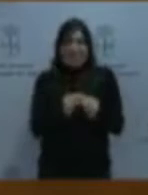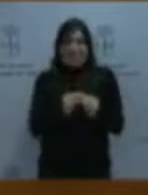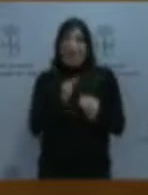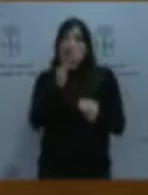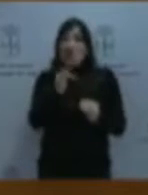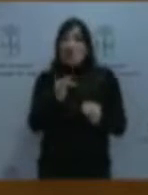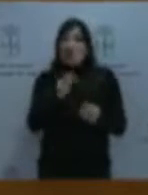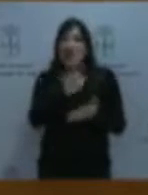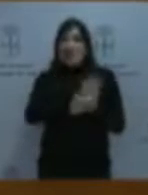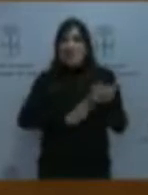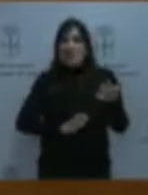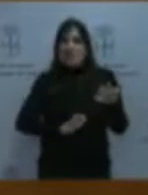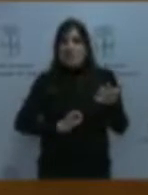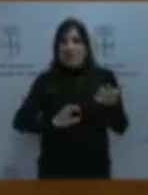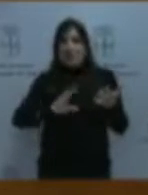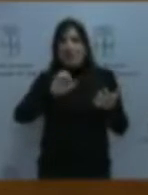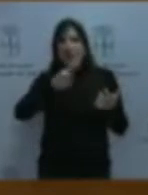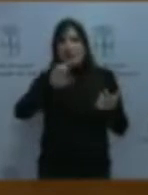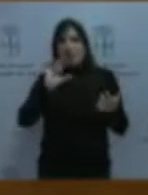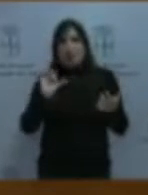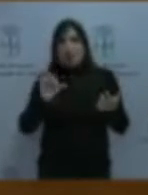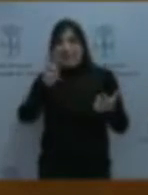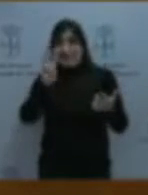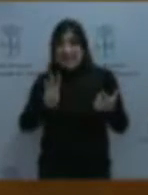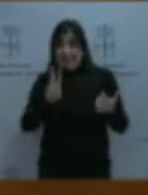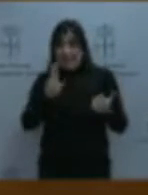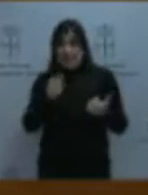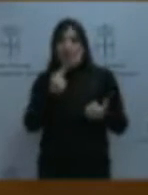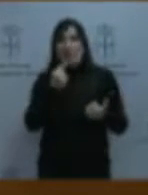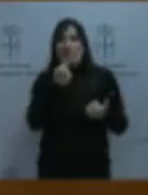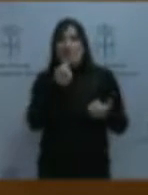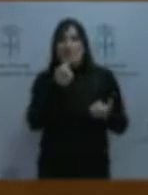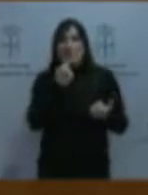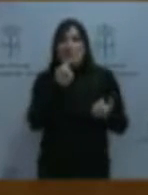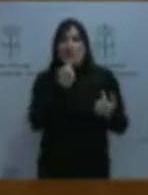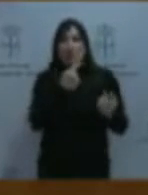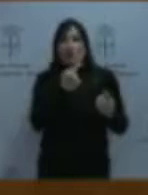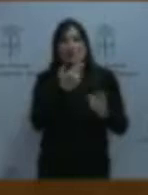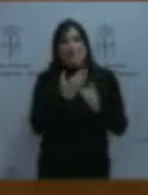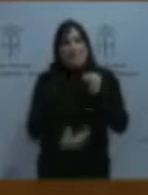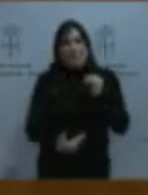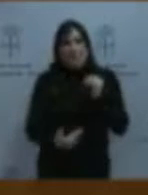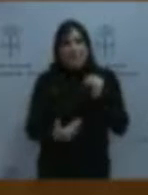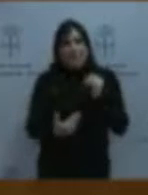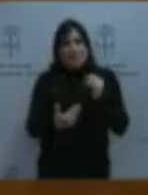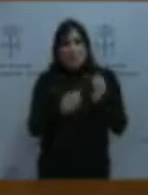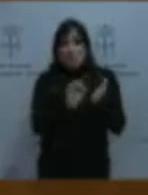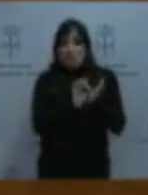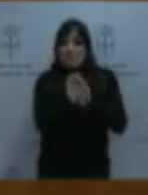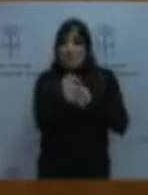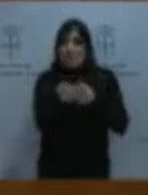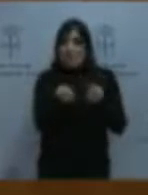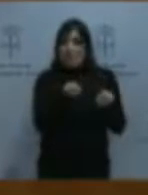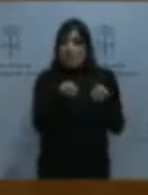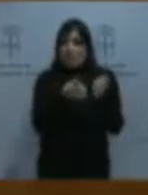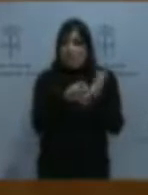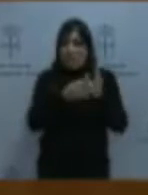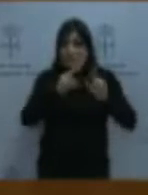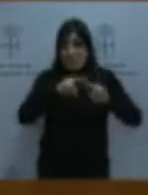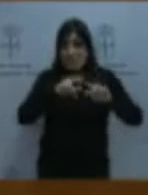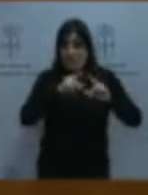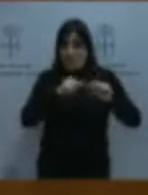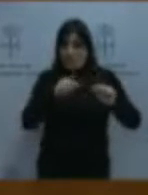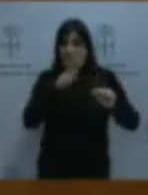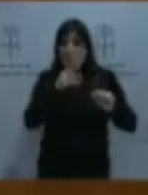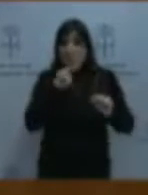las deficiencias en el servicio de control de calidad ambiental del Principado de Asturias, donde señalaba que ni siquiera había personal necesario, a pesar